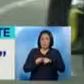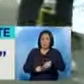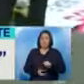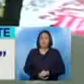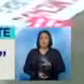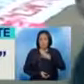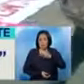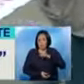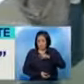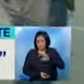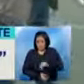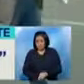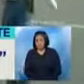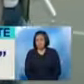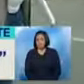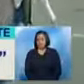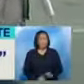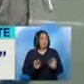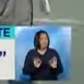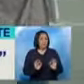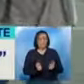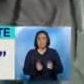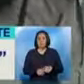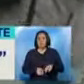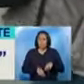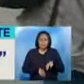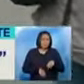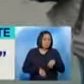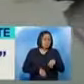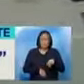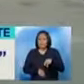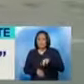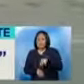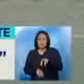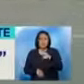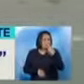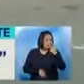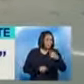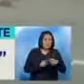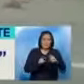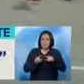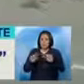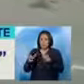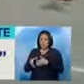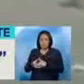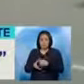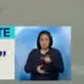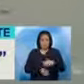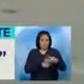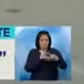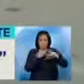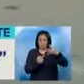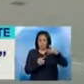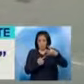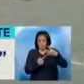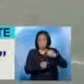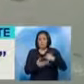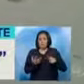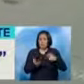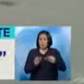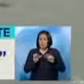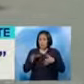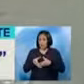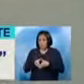provincia de Chepén. Perfecto, vamos a seguir caminando un poco y viendo los distintos grupos. Por ejemplo, el bloque 4, yo te cuento, Lourdes, que es el